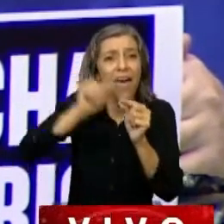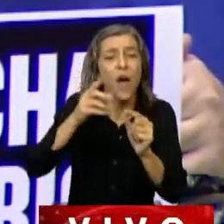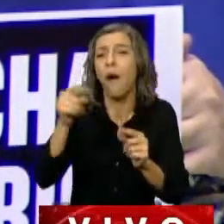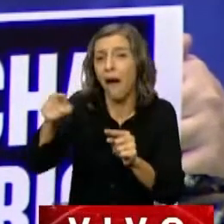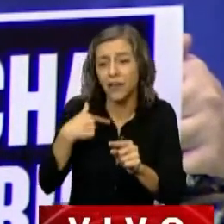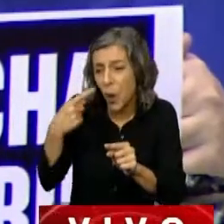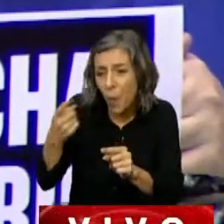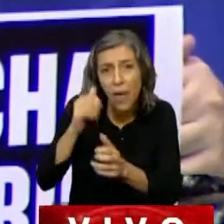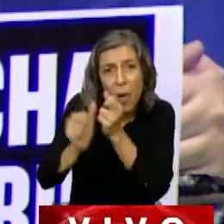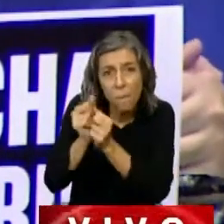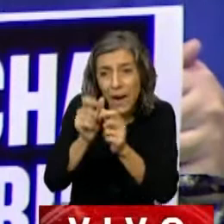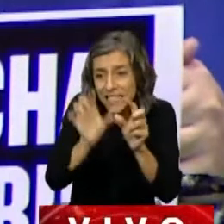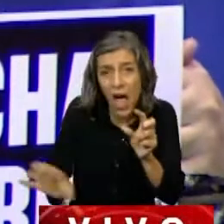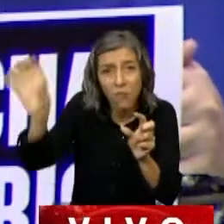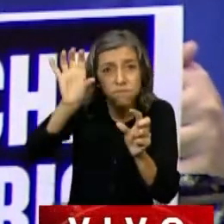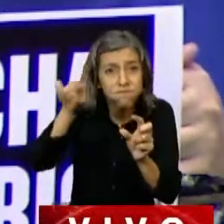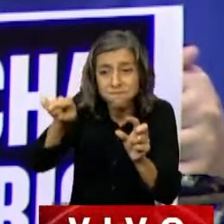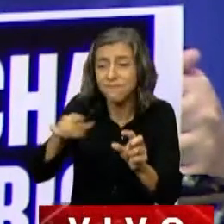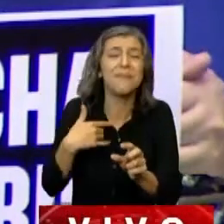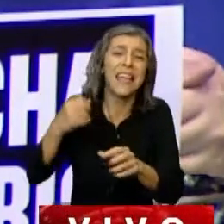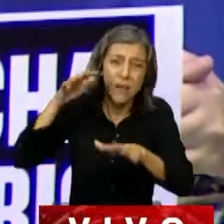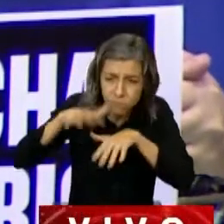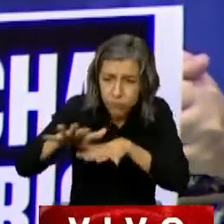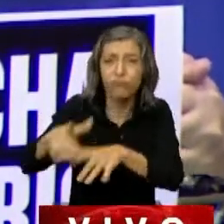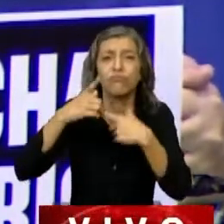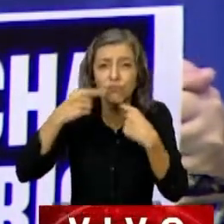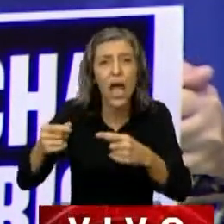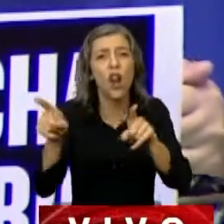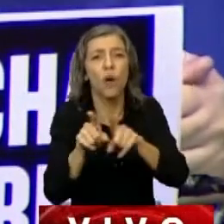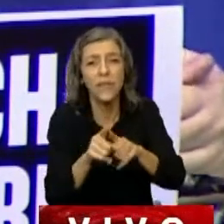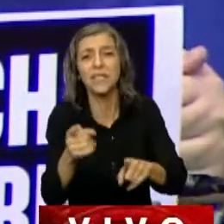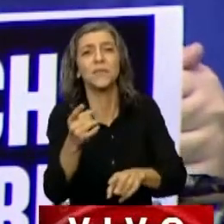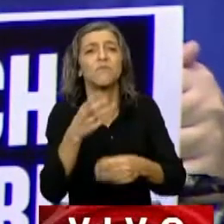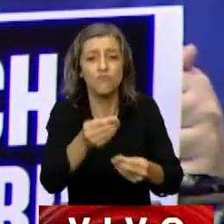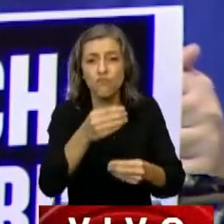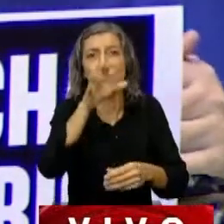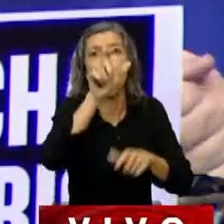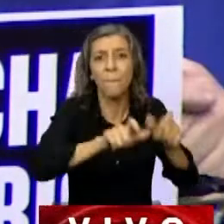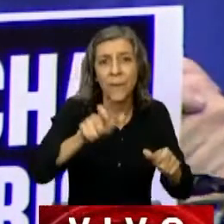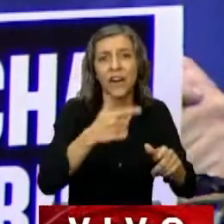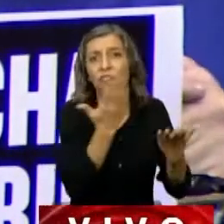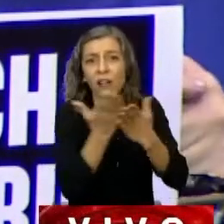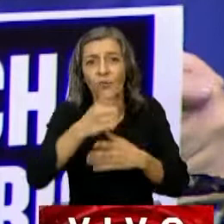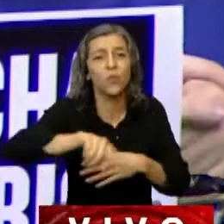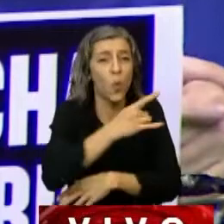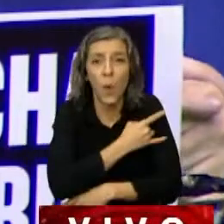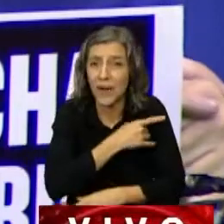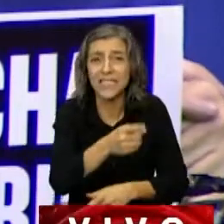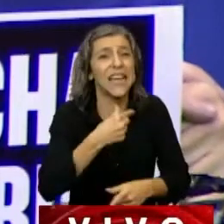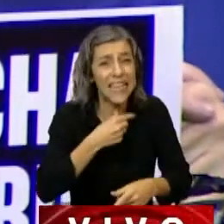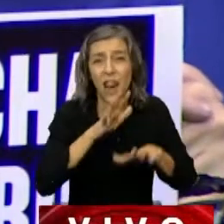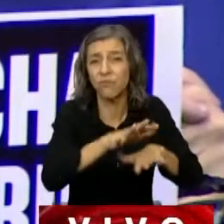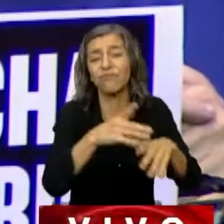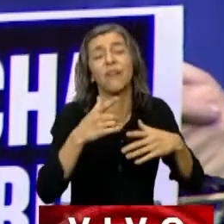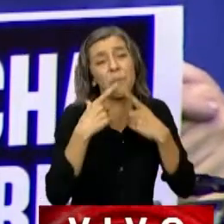aumento. Son las y los docentes universitarios que se enfrentan a la patronal del Estado que no quiere reconocer la